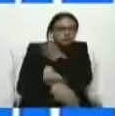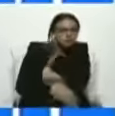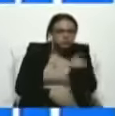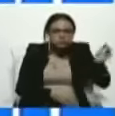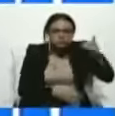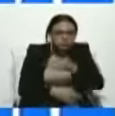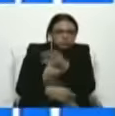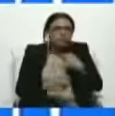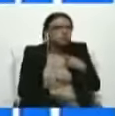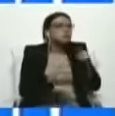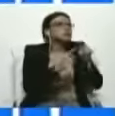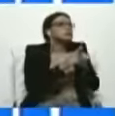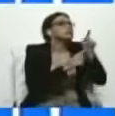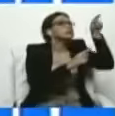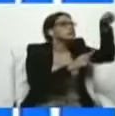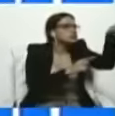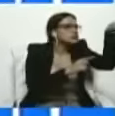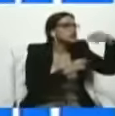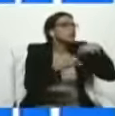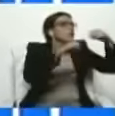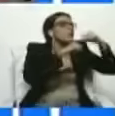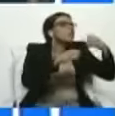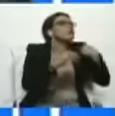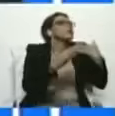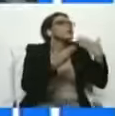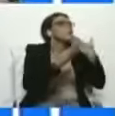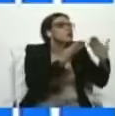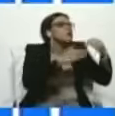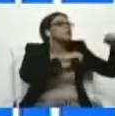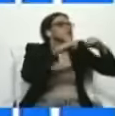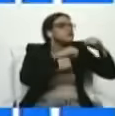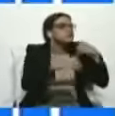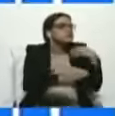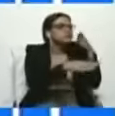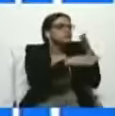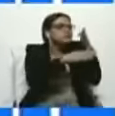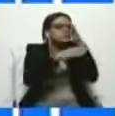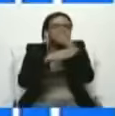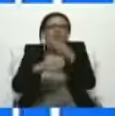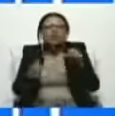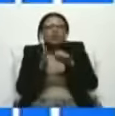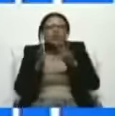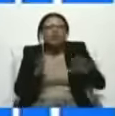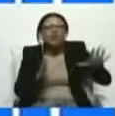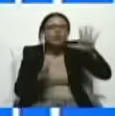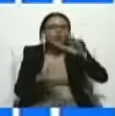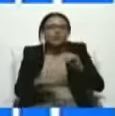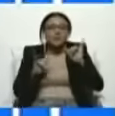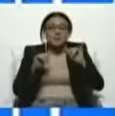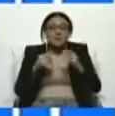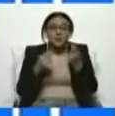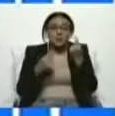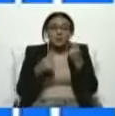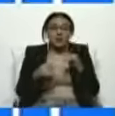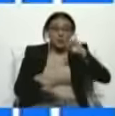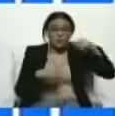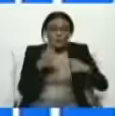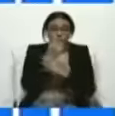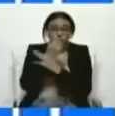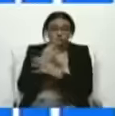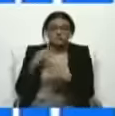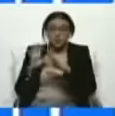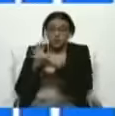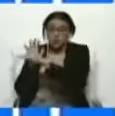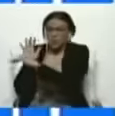países. Teníamos que ver de dónde recuperábamos de los dineros que nos había robado Guaidó y los gringos